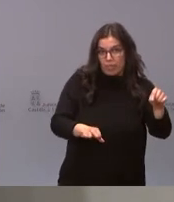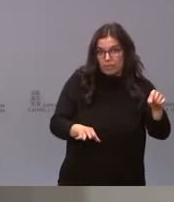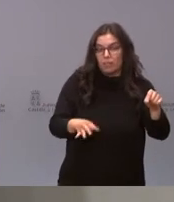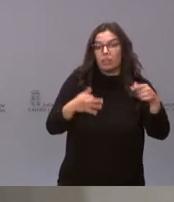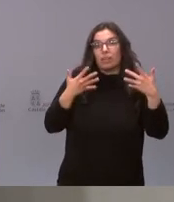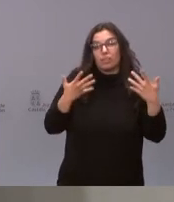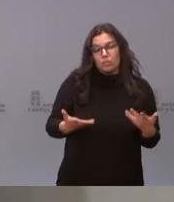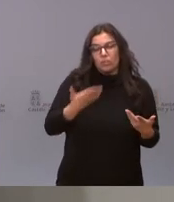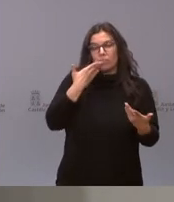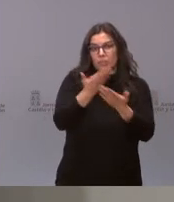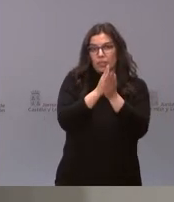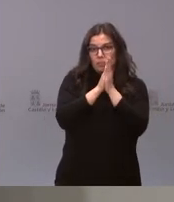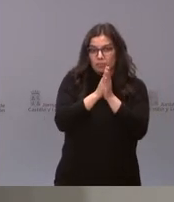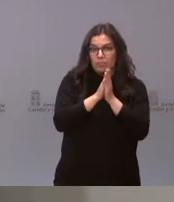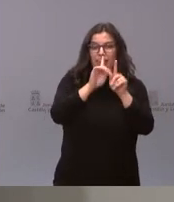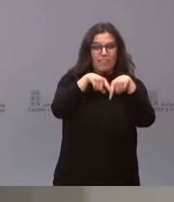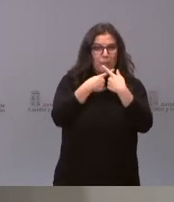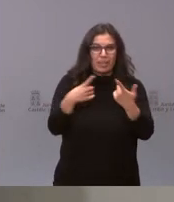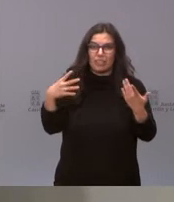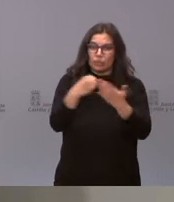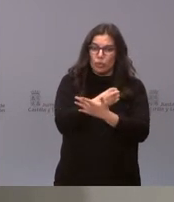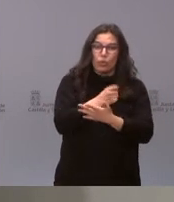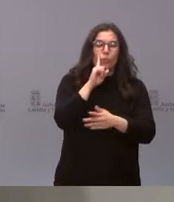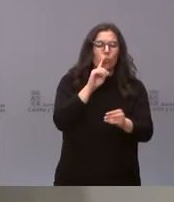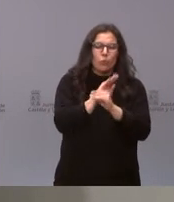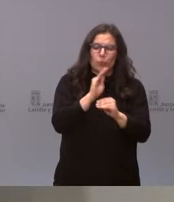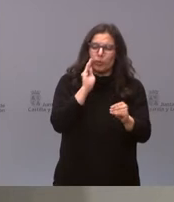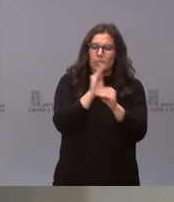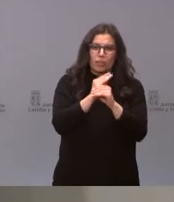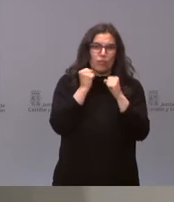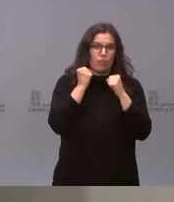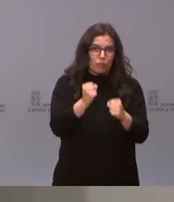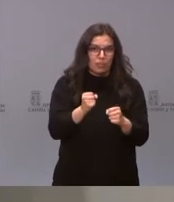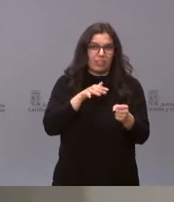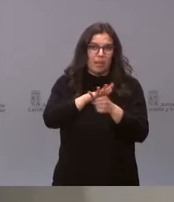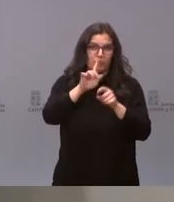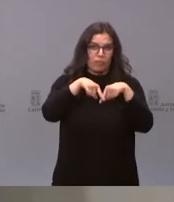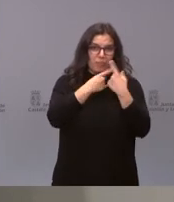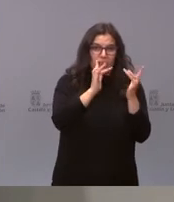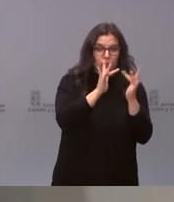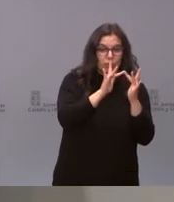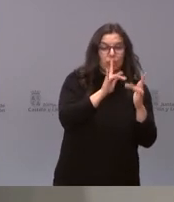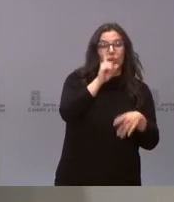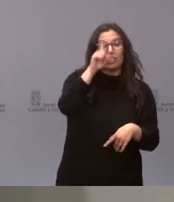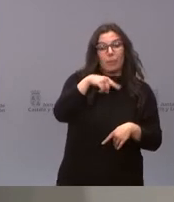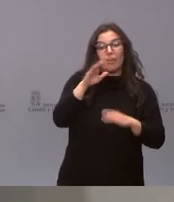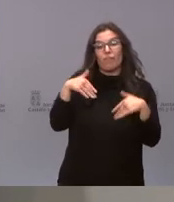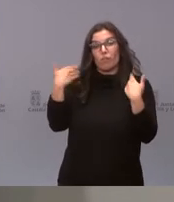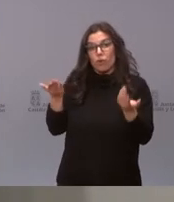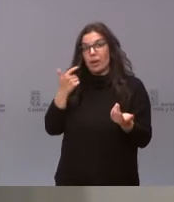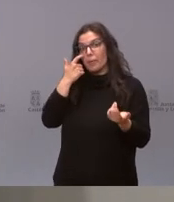hago un llamamiento a todas las familias para que sean muy cuidadosos en el ámbito familiar y en el ámbito y fuera de la